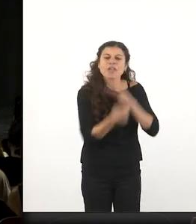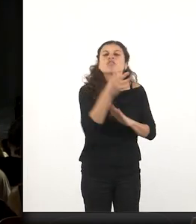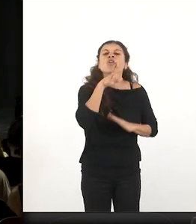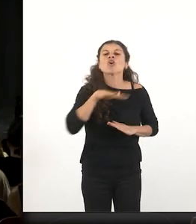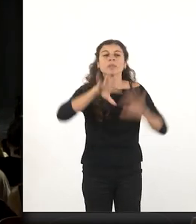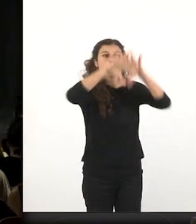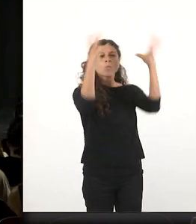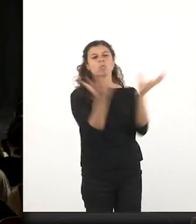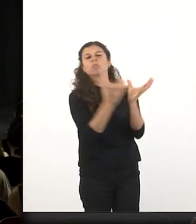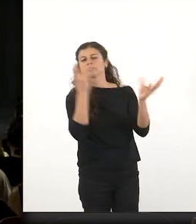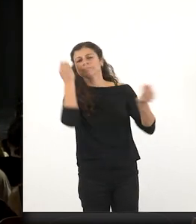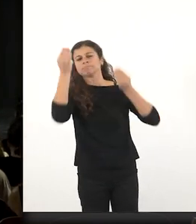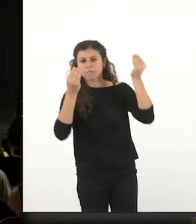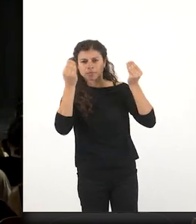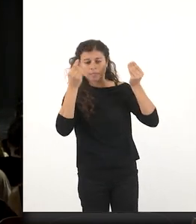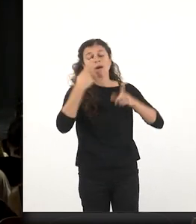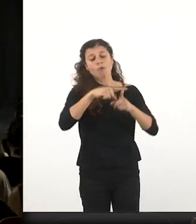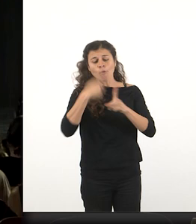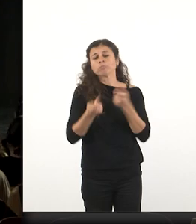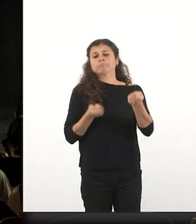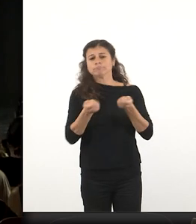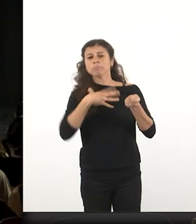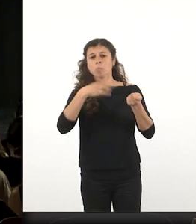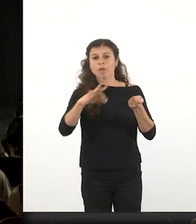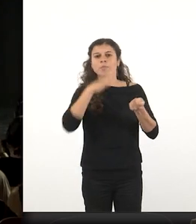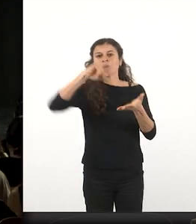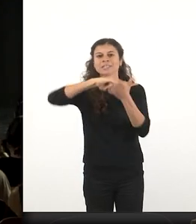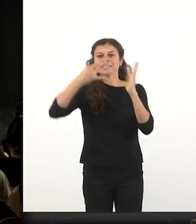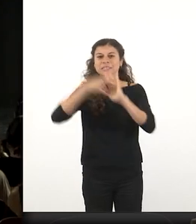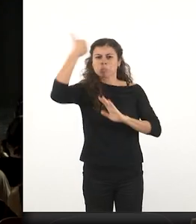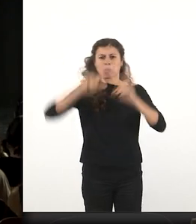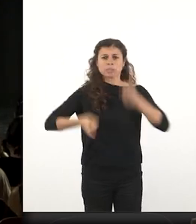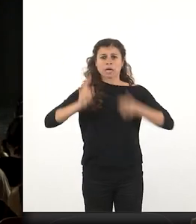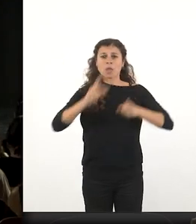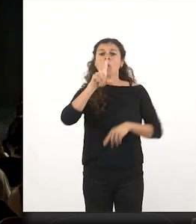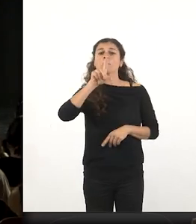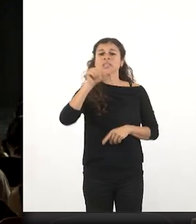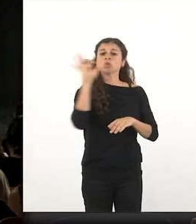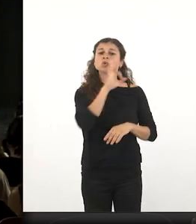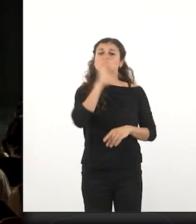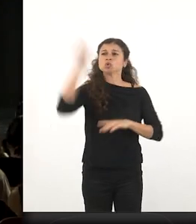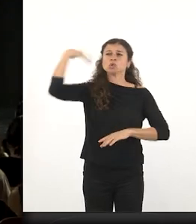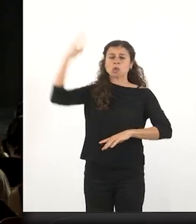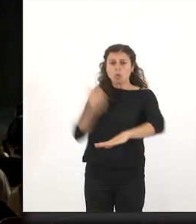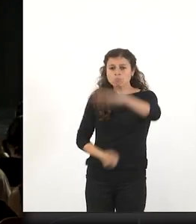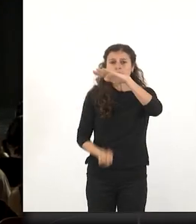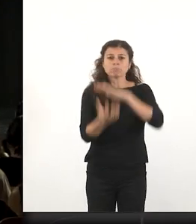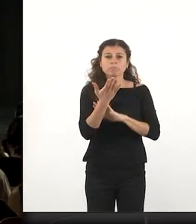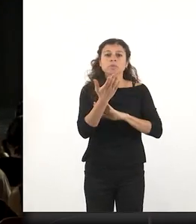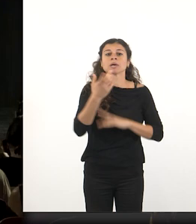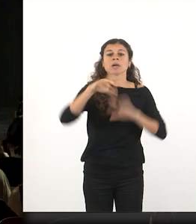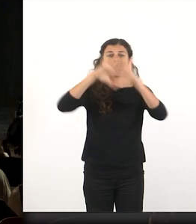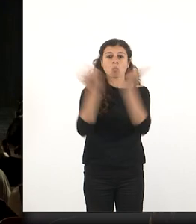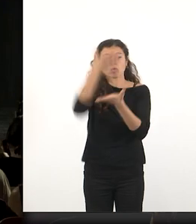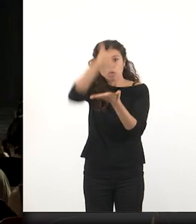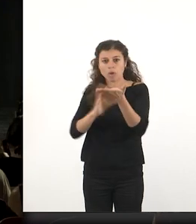en el mundo donde se creen que las cosas se controlan. Y es que el patriarcado hace más de 21 siglos dividió al mundo en 2. A lo masculino lo puso aquí y